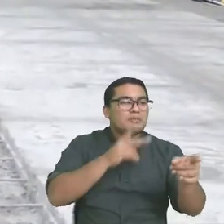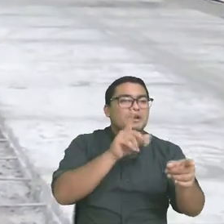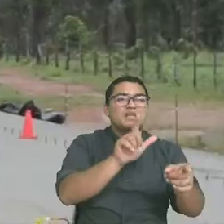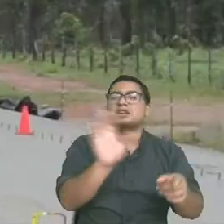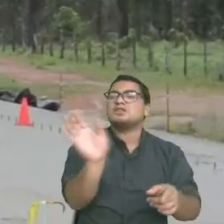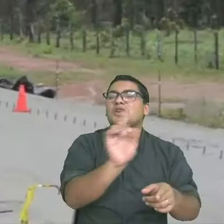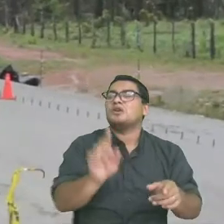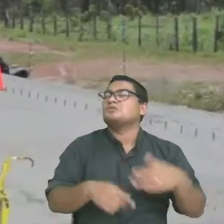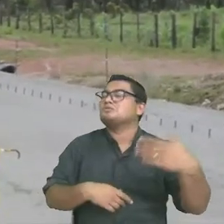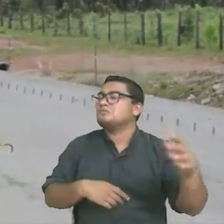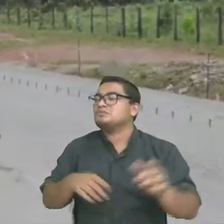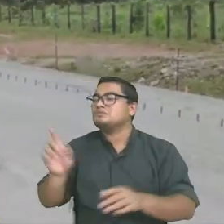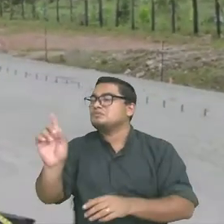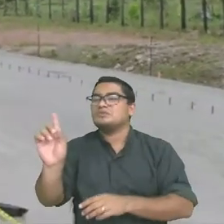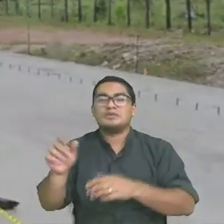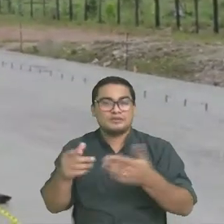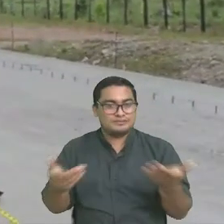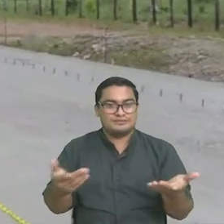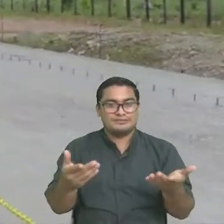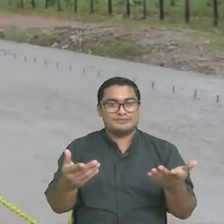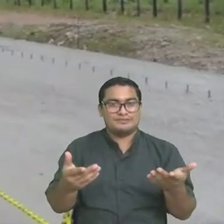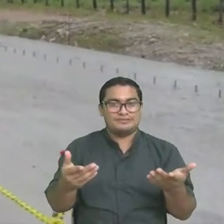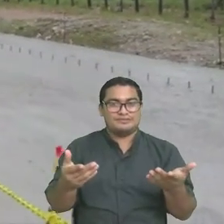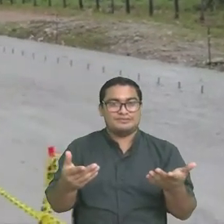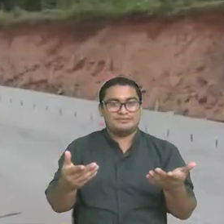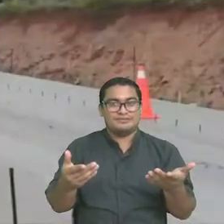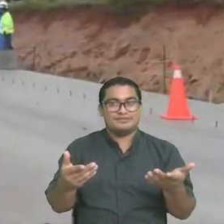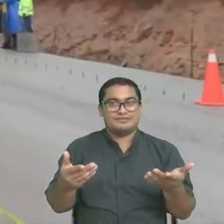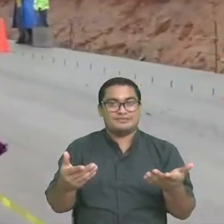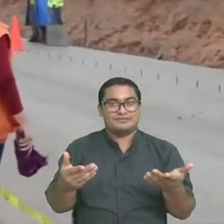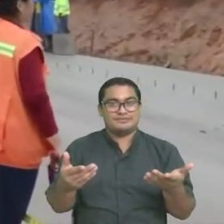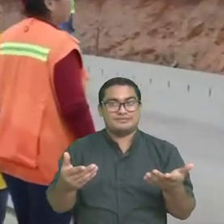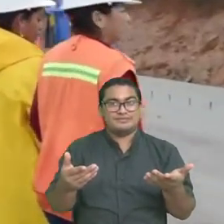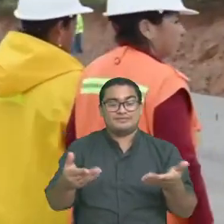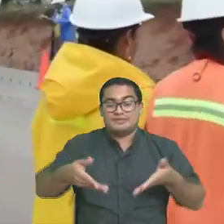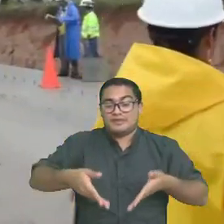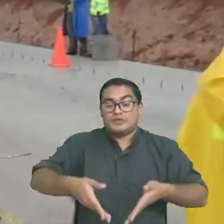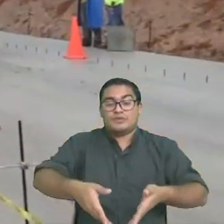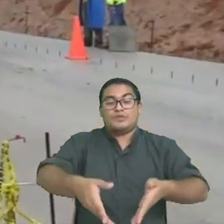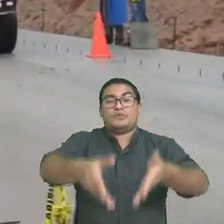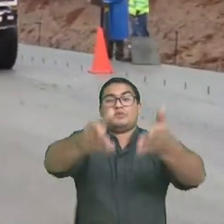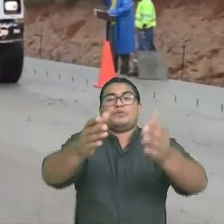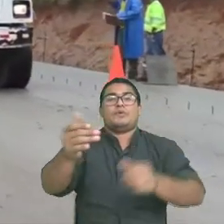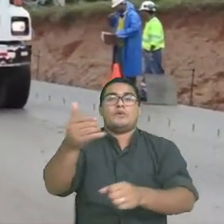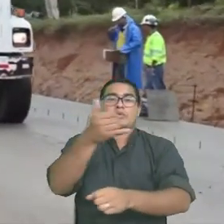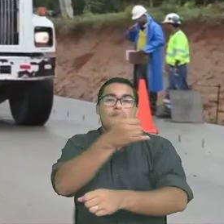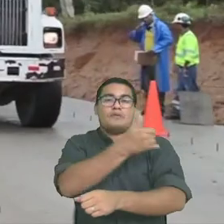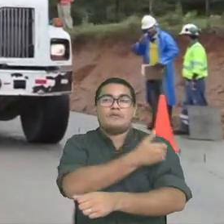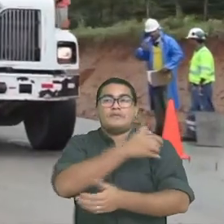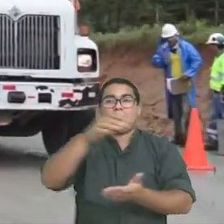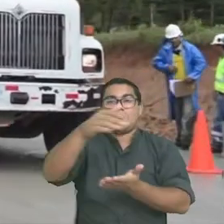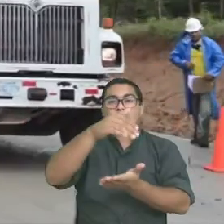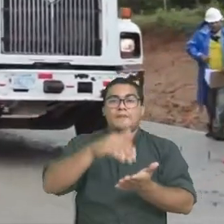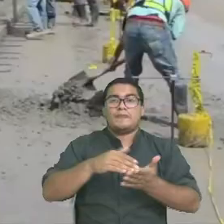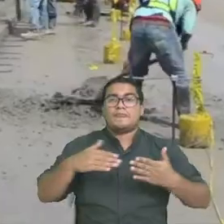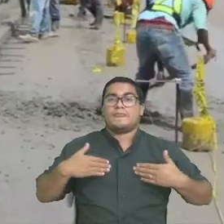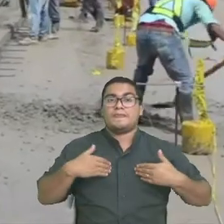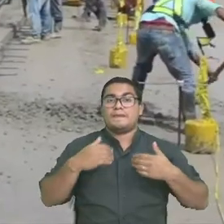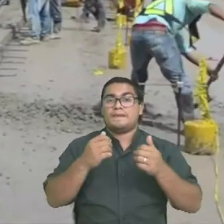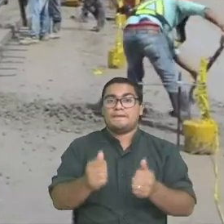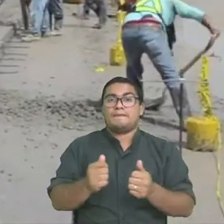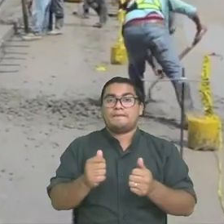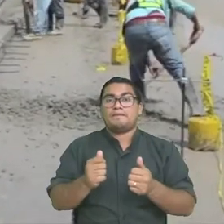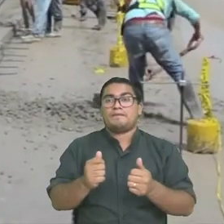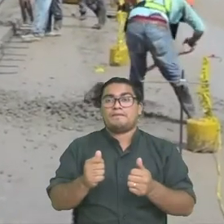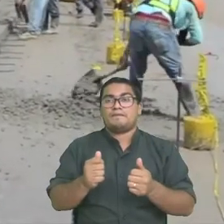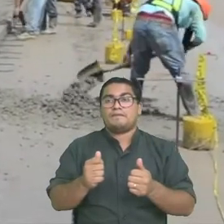carretera. Ah, no, vos no sos sandinista, por esta carretera no pasé. Las carreteras, los centros de salud, los hospitales,